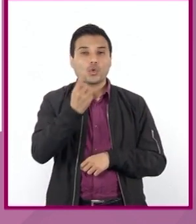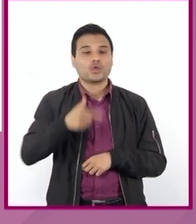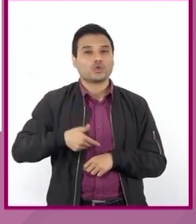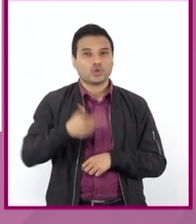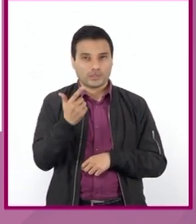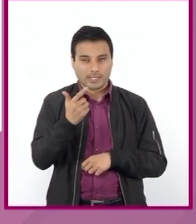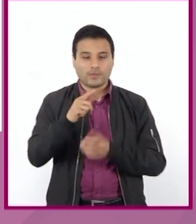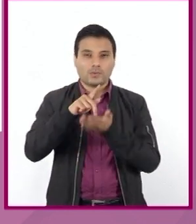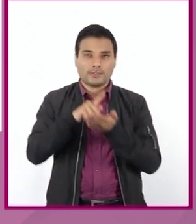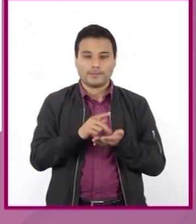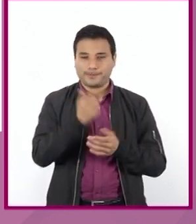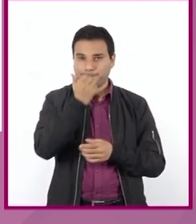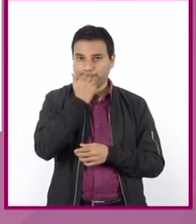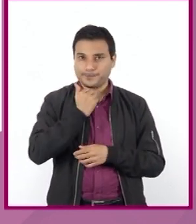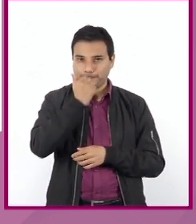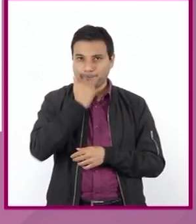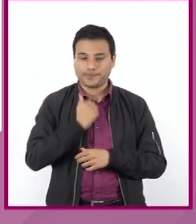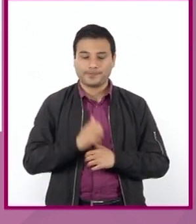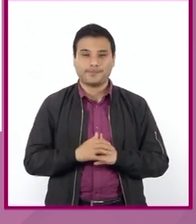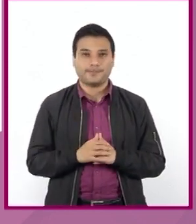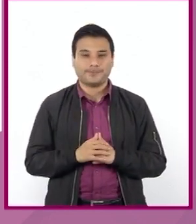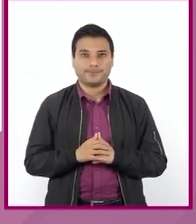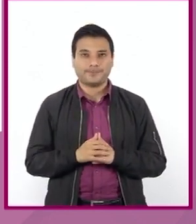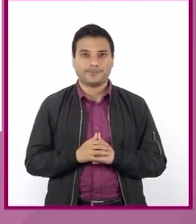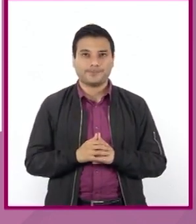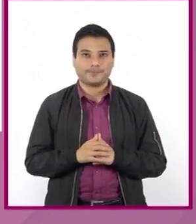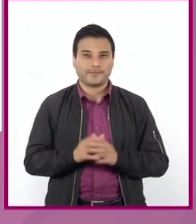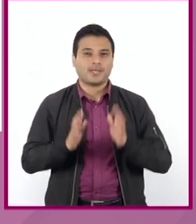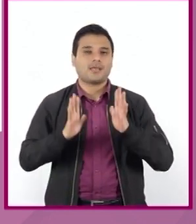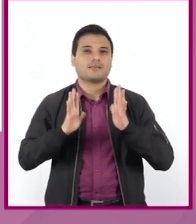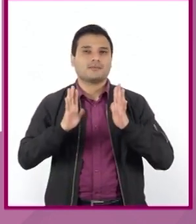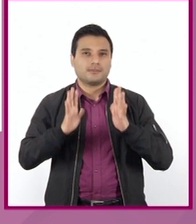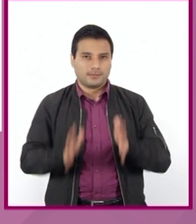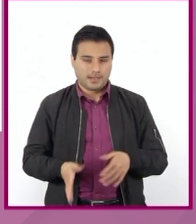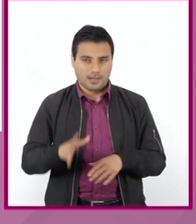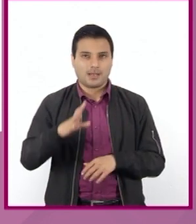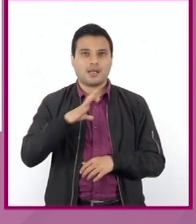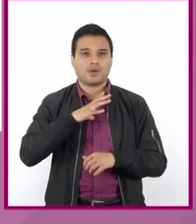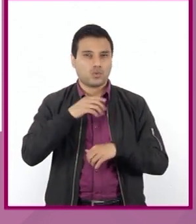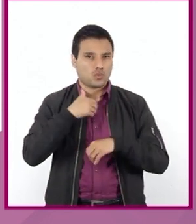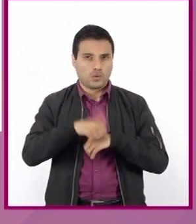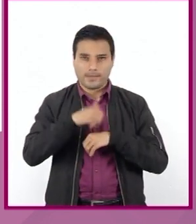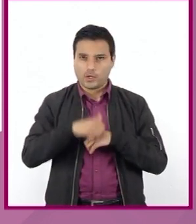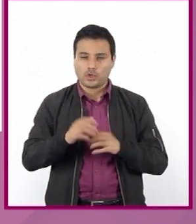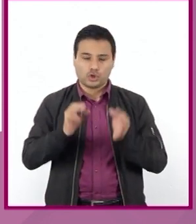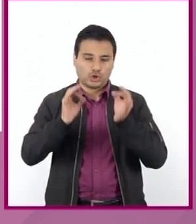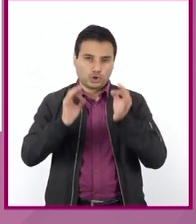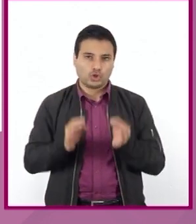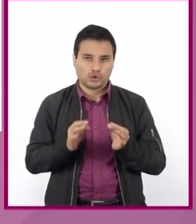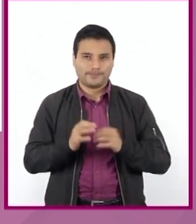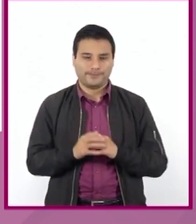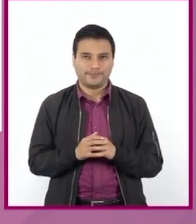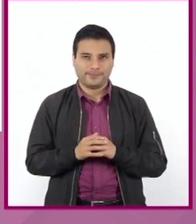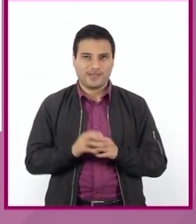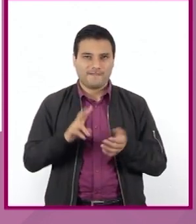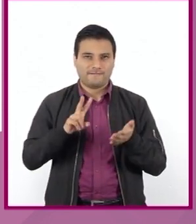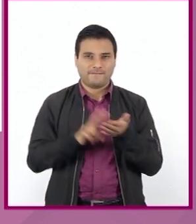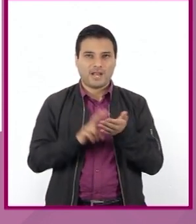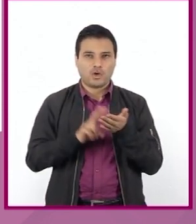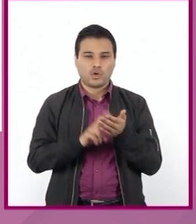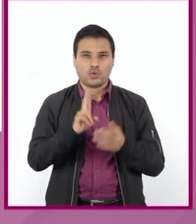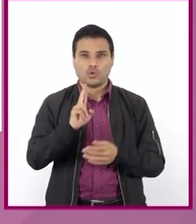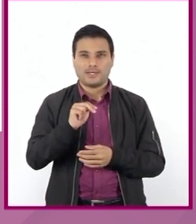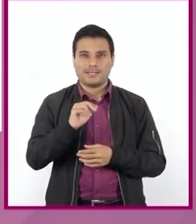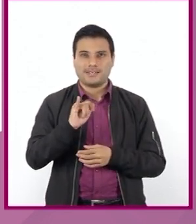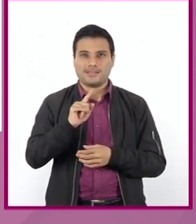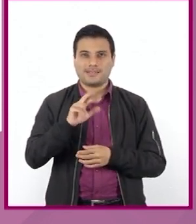de kilogramo de azúcar. Como ya tenemos el valor unitario, es más práctico calcular el azúcar